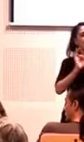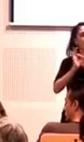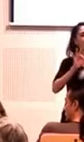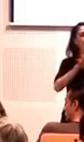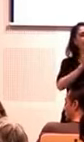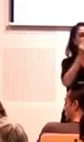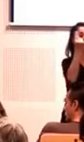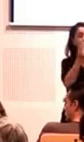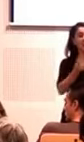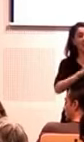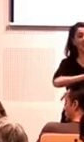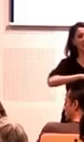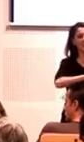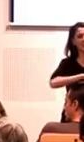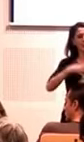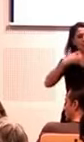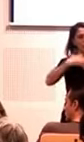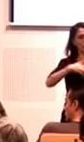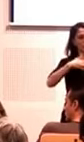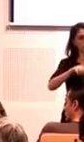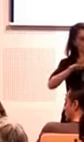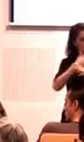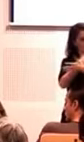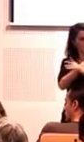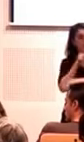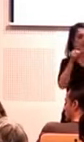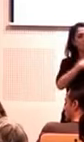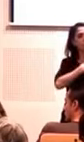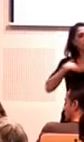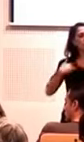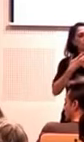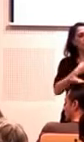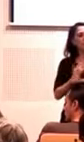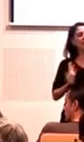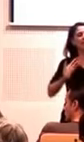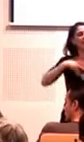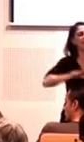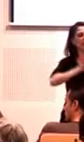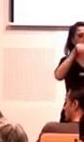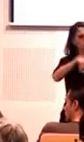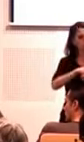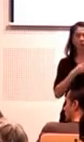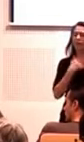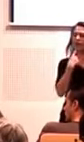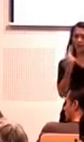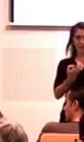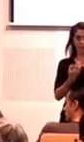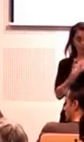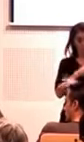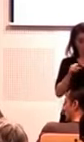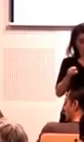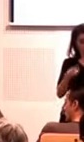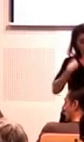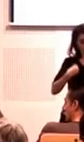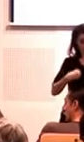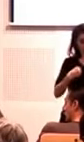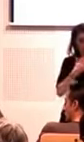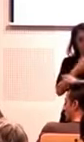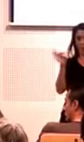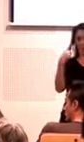trabajar temas de juguetes, y lo que ellos proponen es hacer juguetes inclusivos, es decir, que el mismo juguete o el juguete